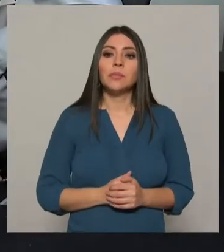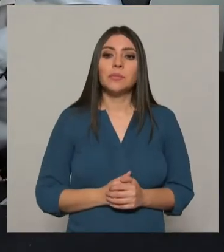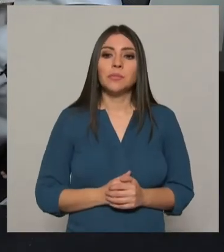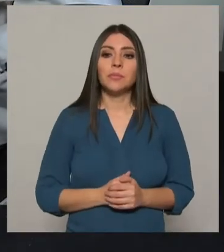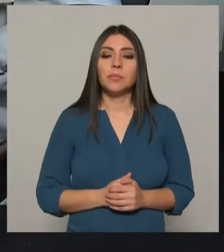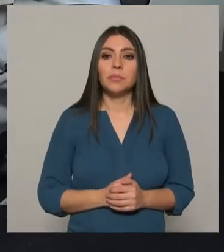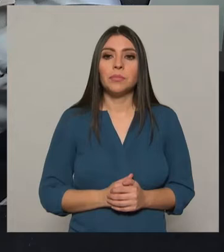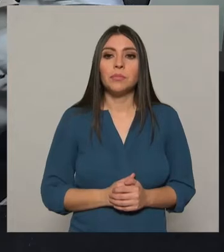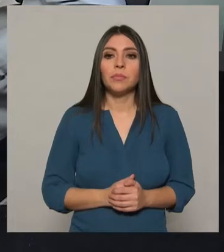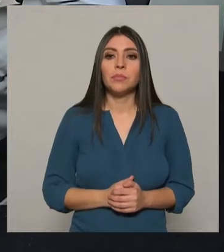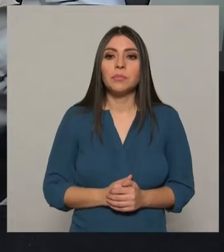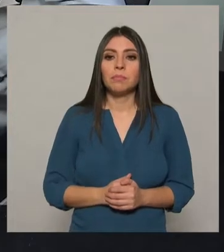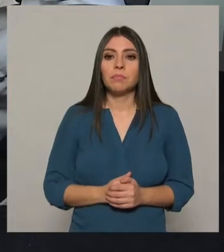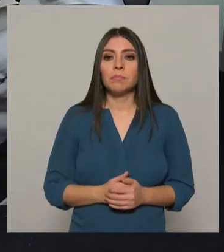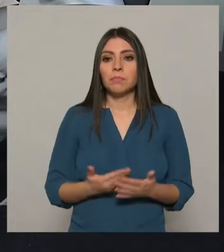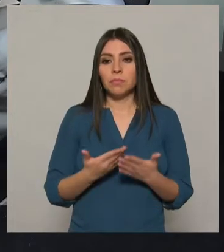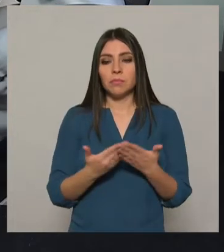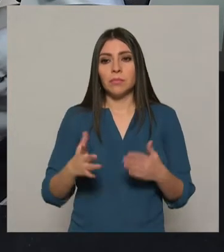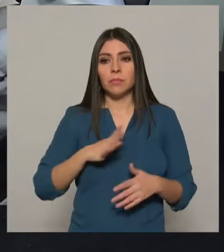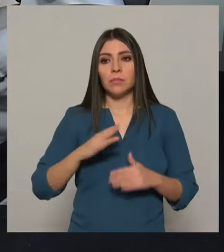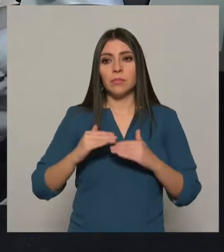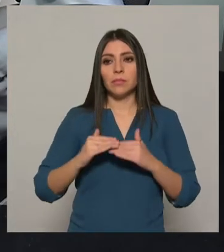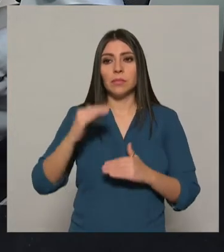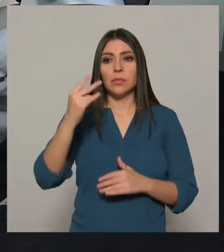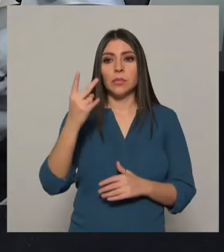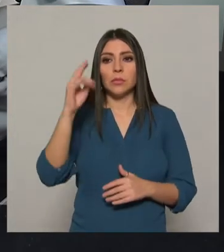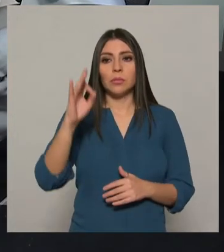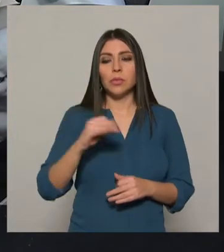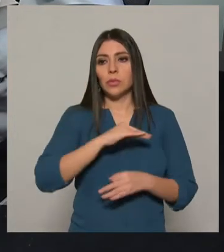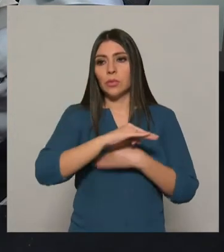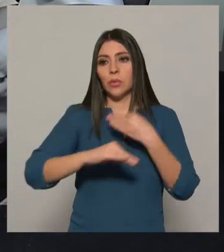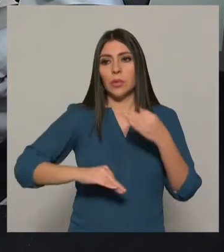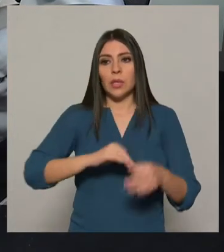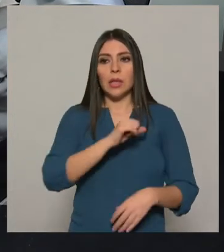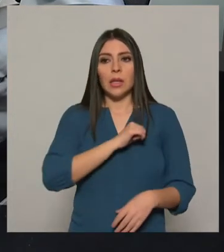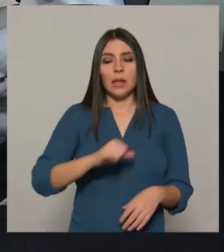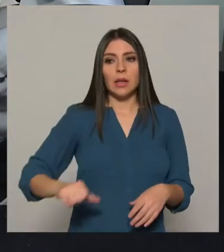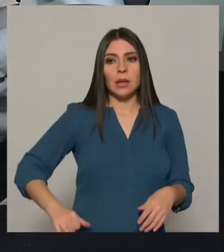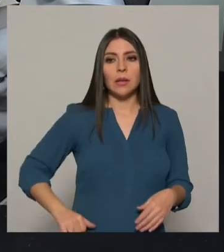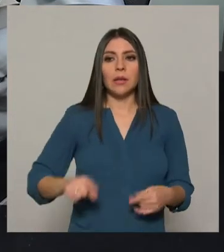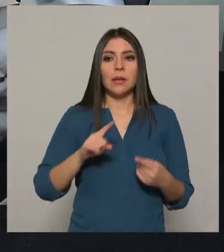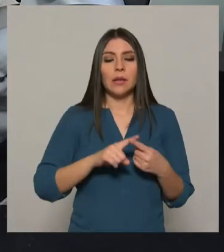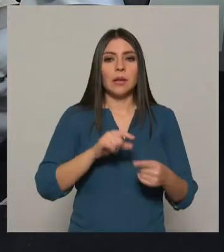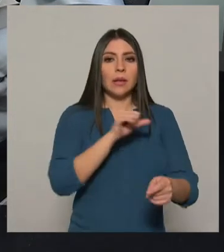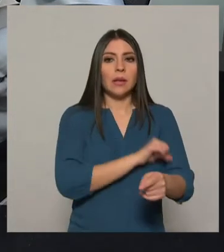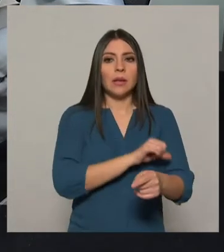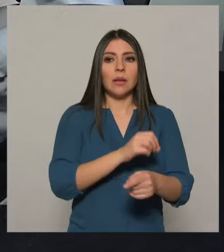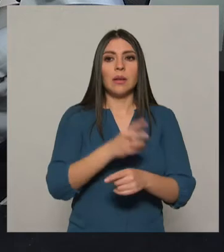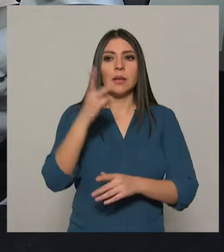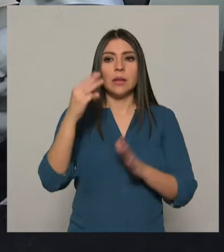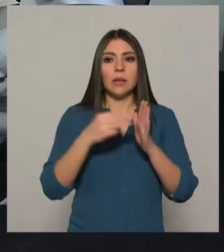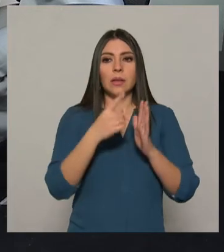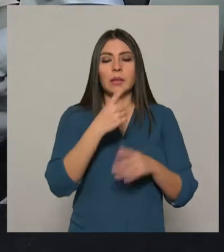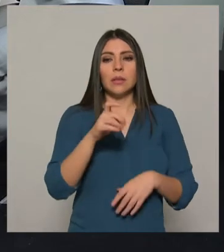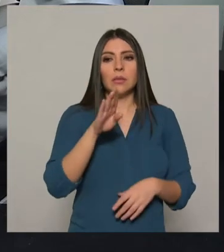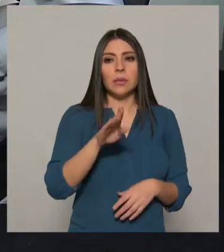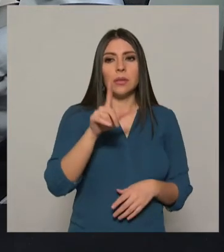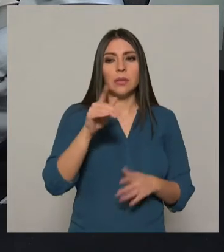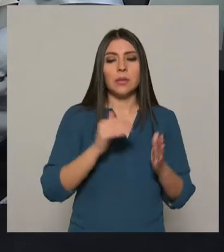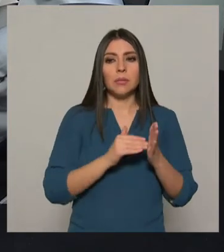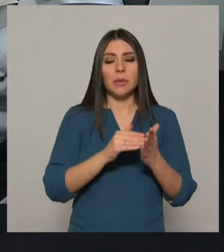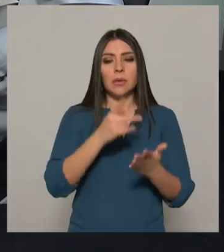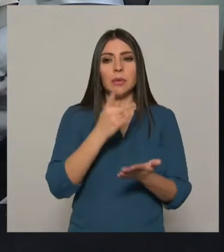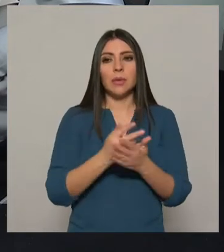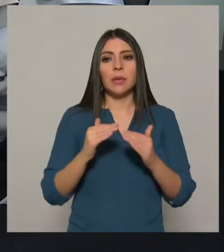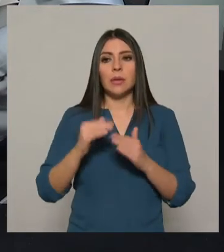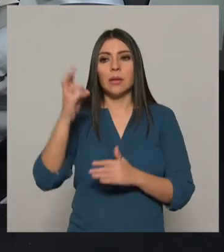que hay un incremento presupuestal de 2% a todas las alcaldías. Álvaro Obregón pasó de 3.197 millones de